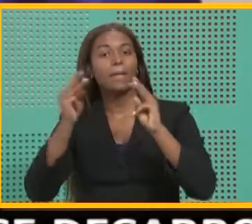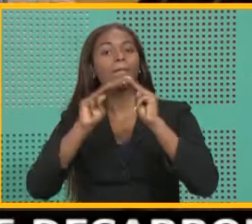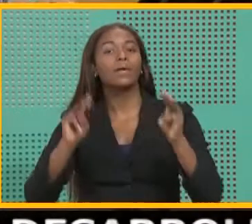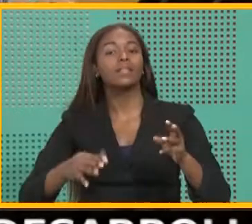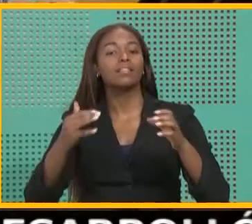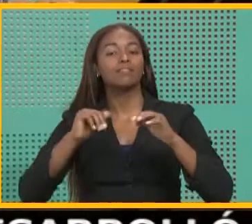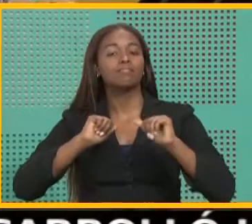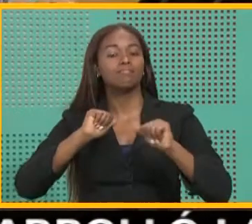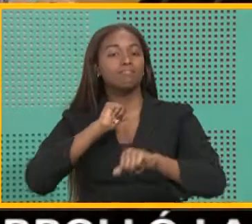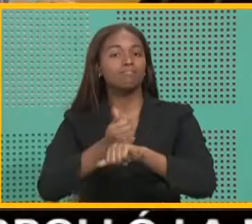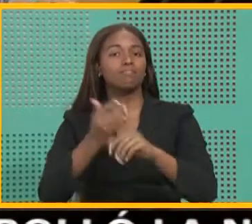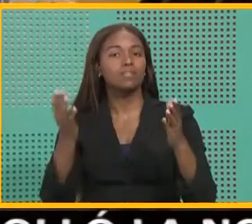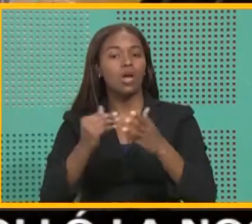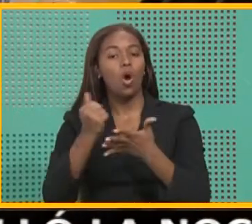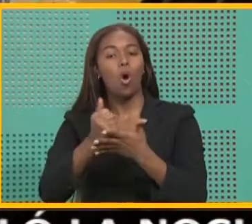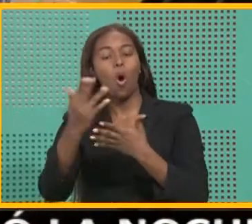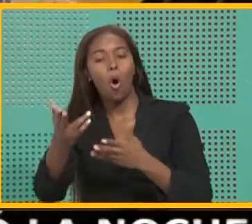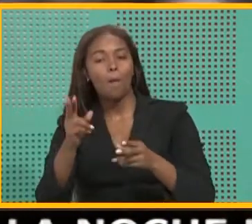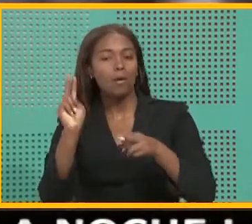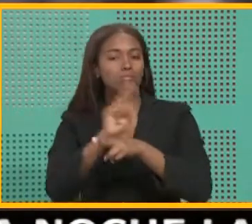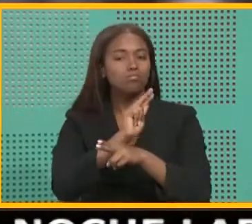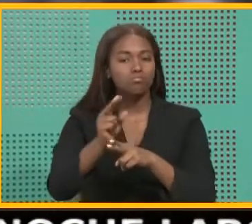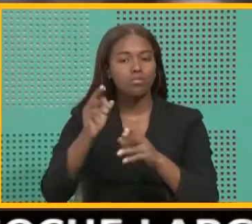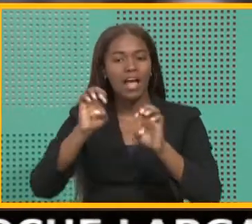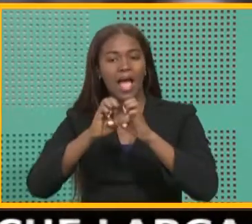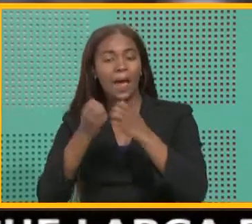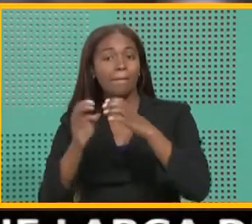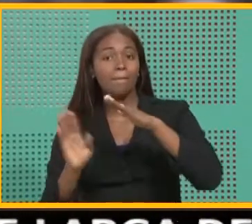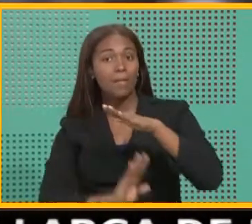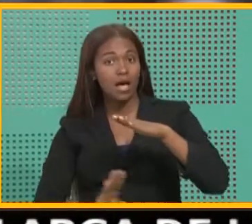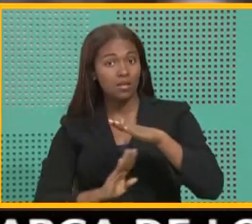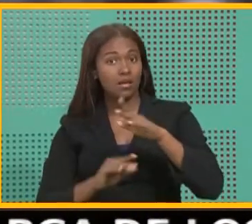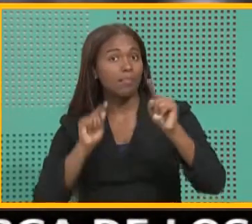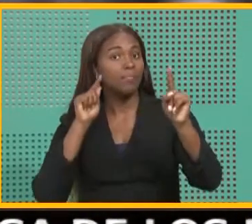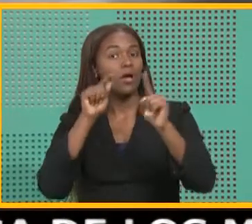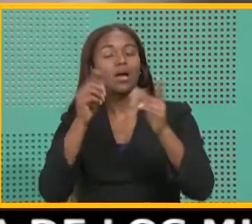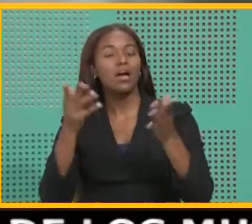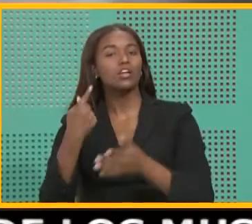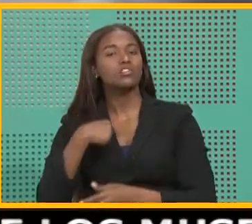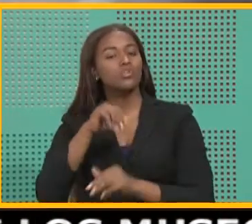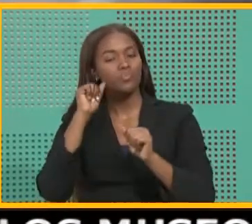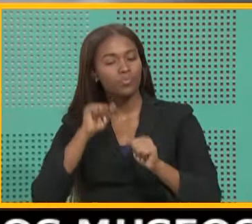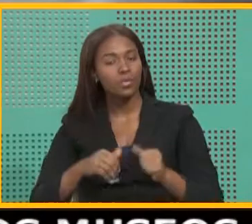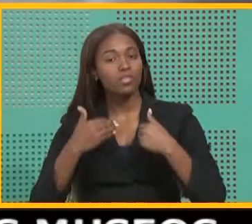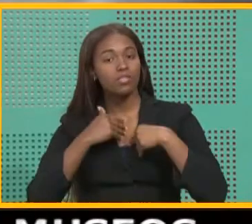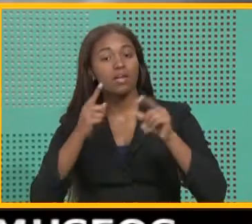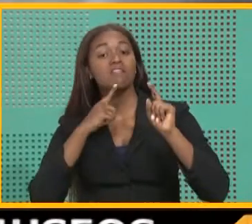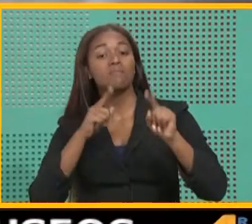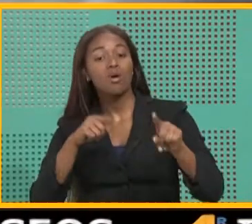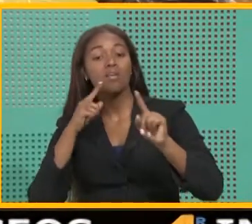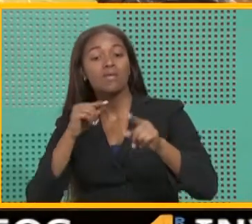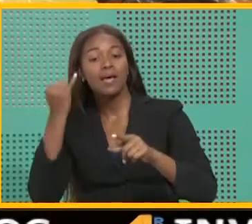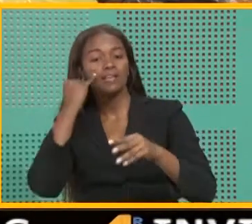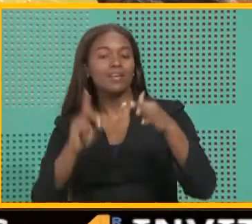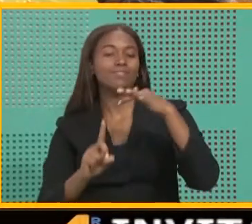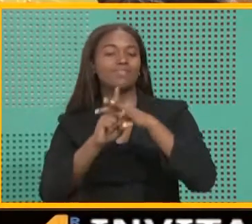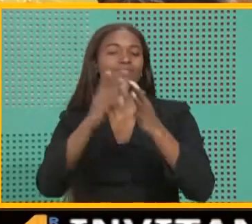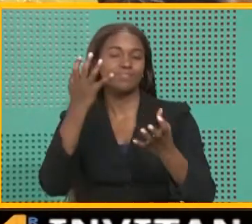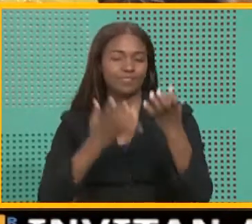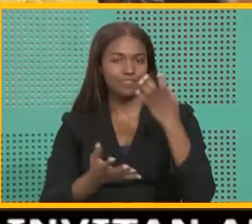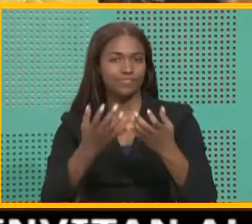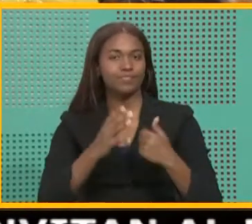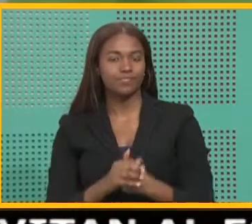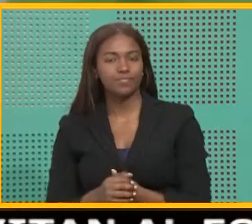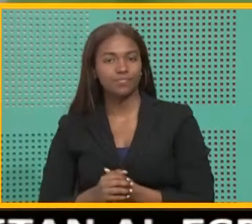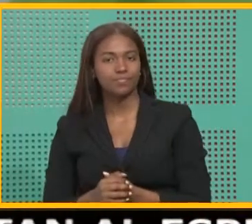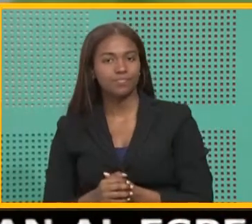de herramientas y equipos básicos a fin de que nosotros podamos dar la respuesta a los incendios en la medida que van apareciendo. Y la idea